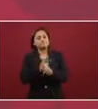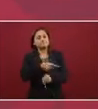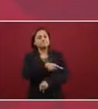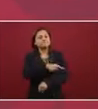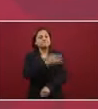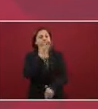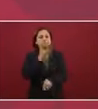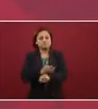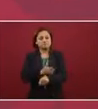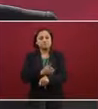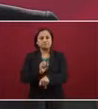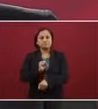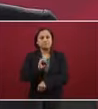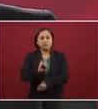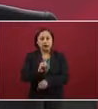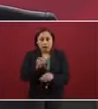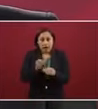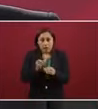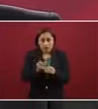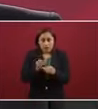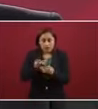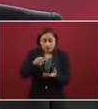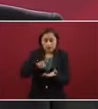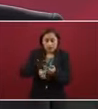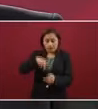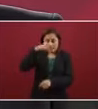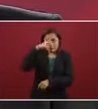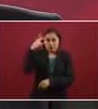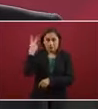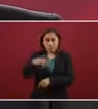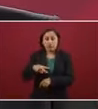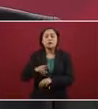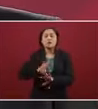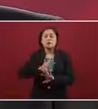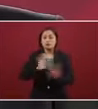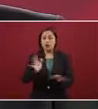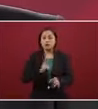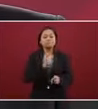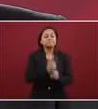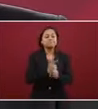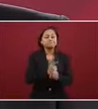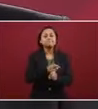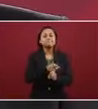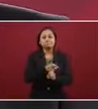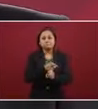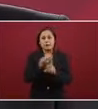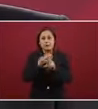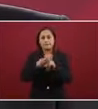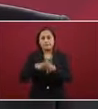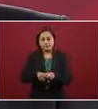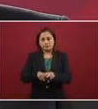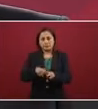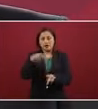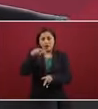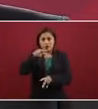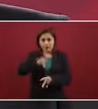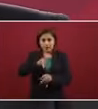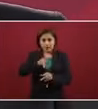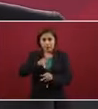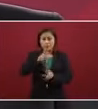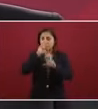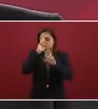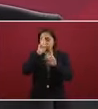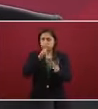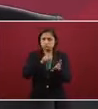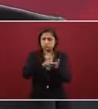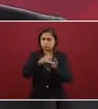haciendo en el caso de México. Y sin violar derechos humanos,